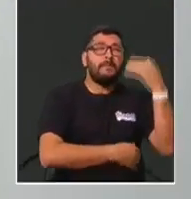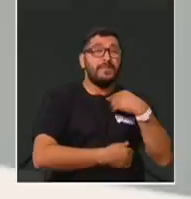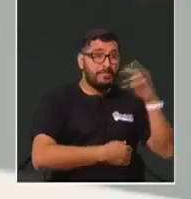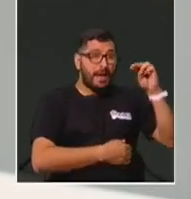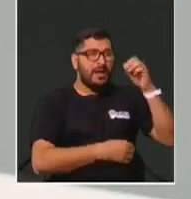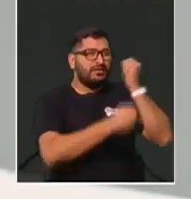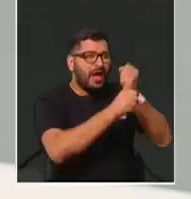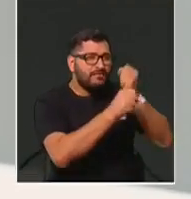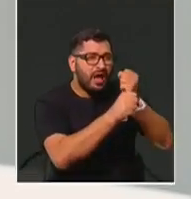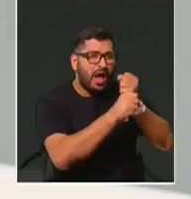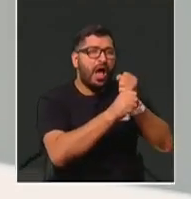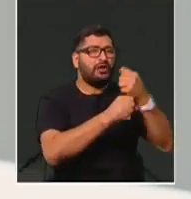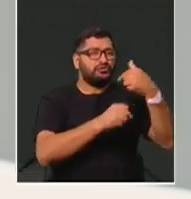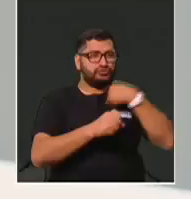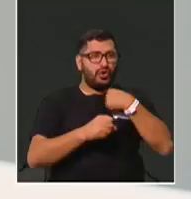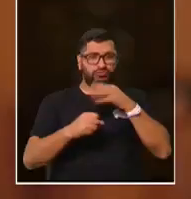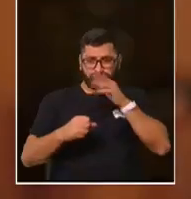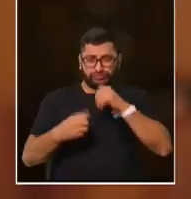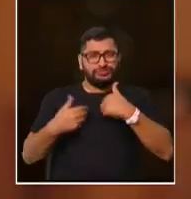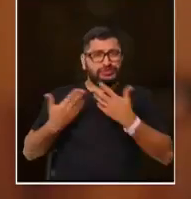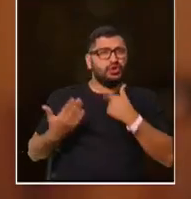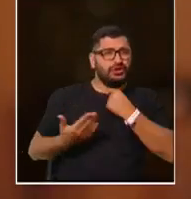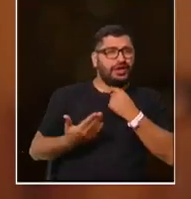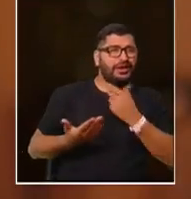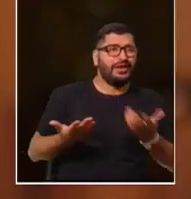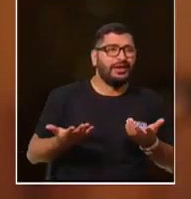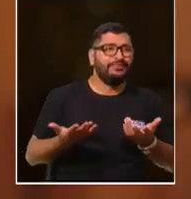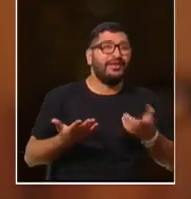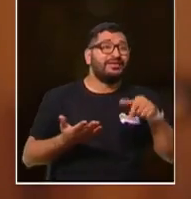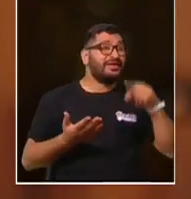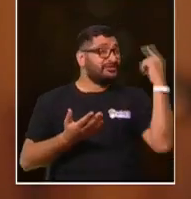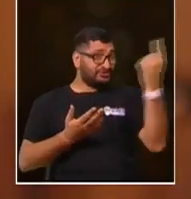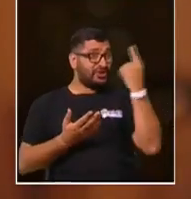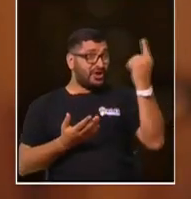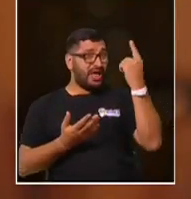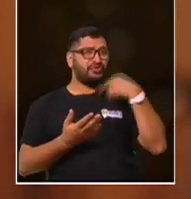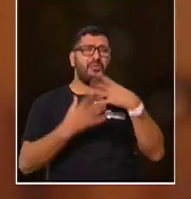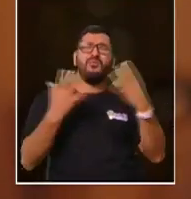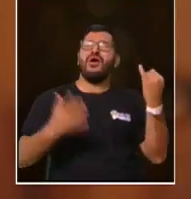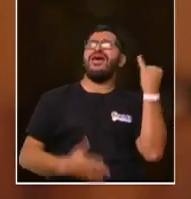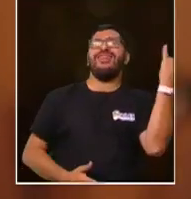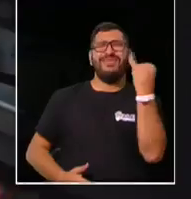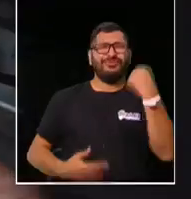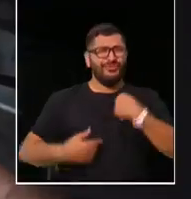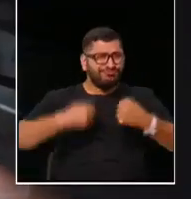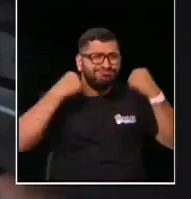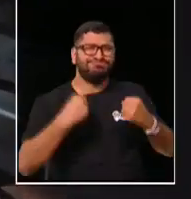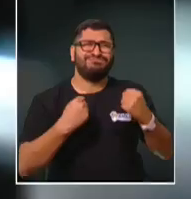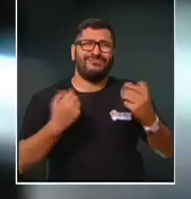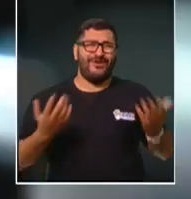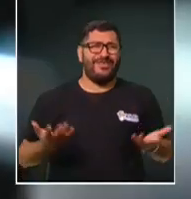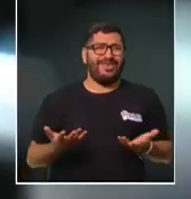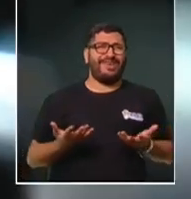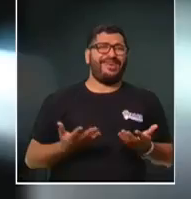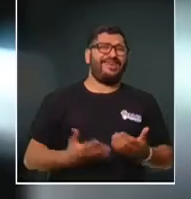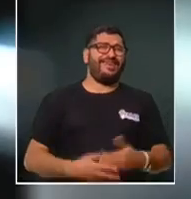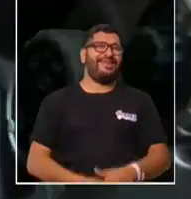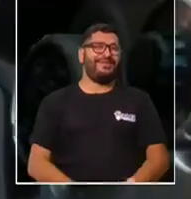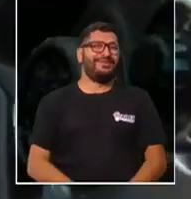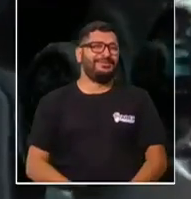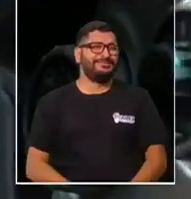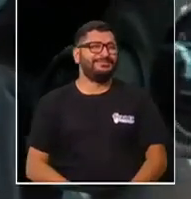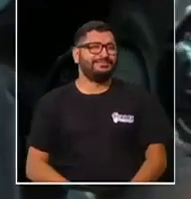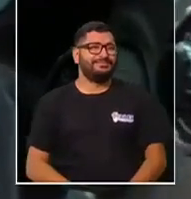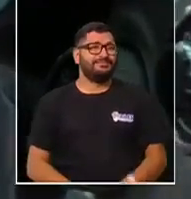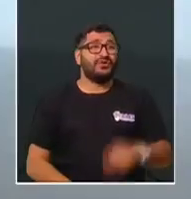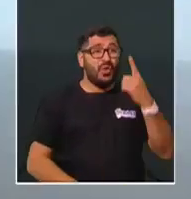que mi mamá salga a trabajar, quiere que mi mamá no esté. Quiere estar sola para poder ser independiente. Ha